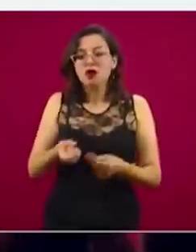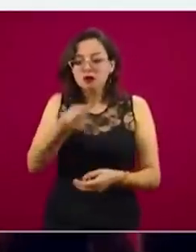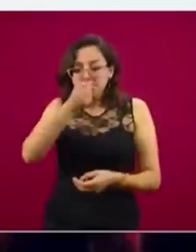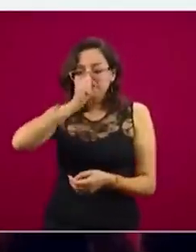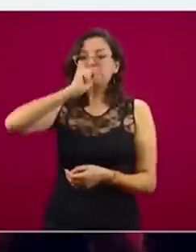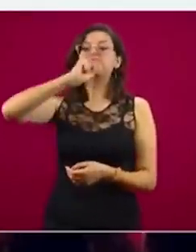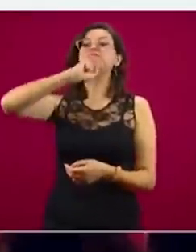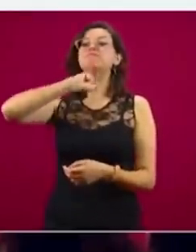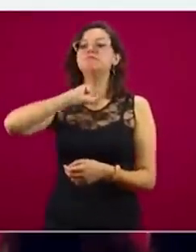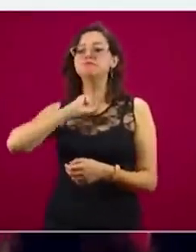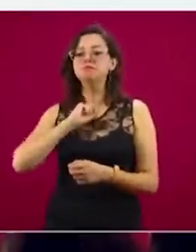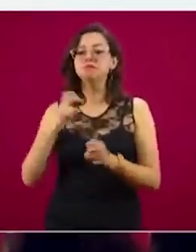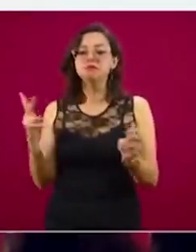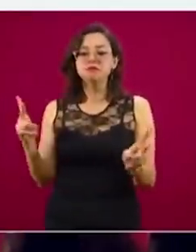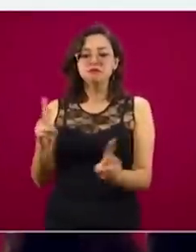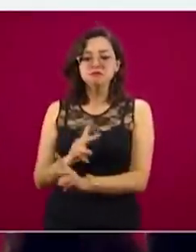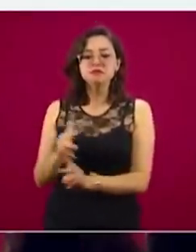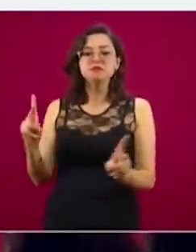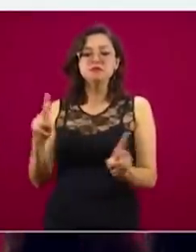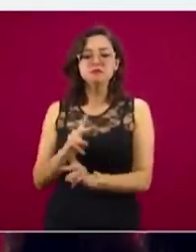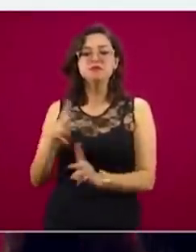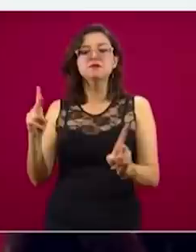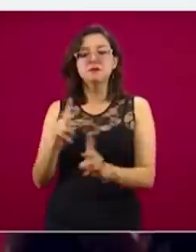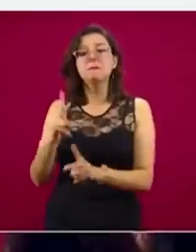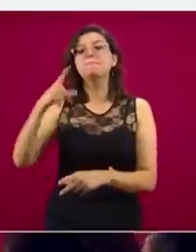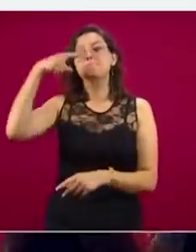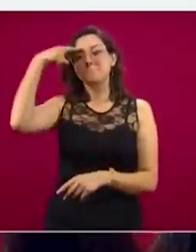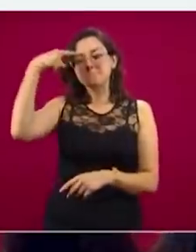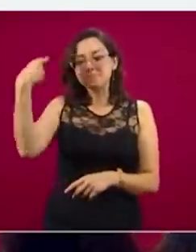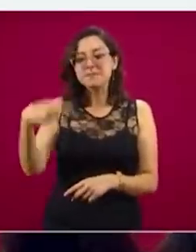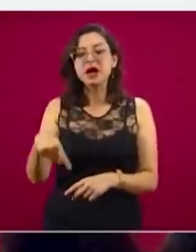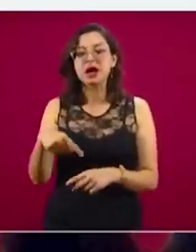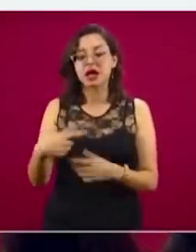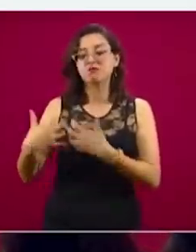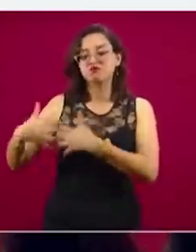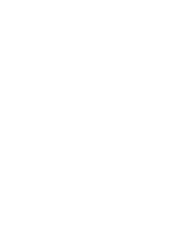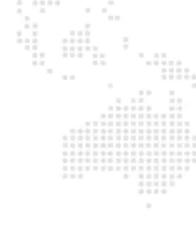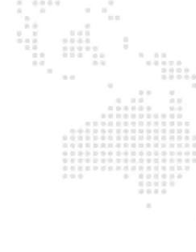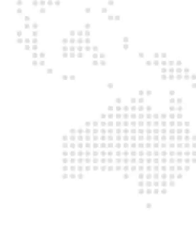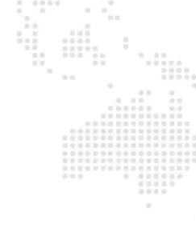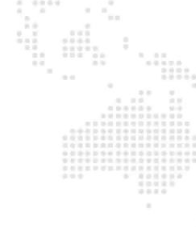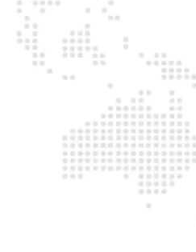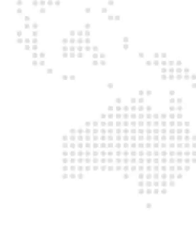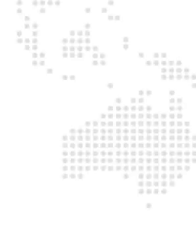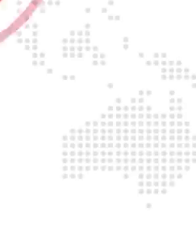para tener soporte de respiración artificial